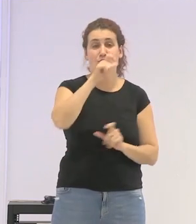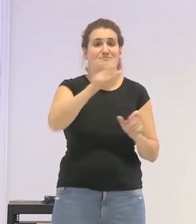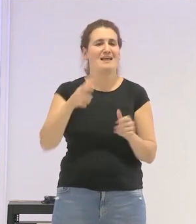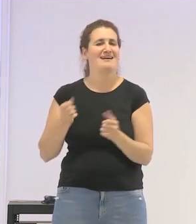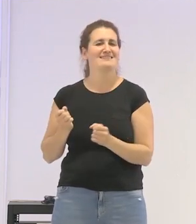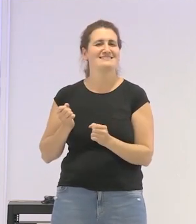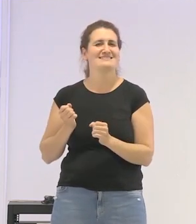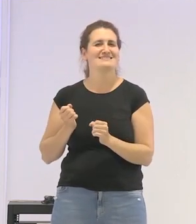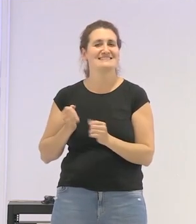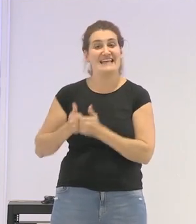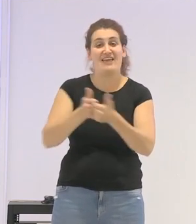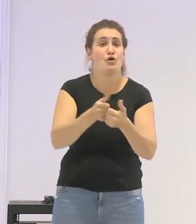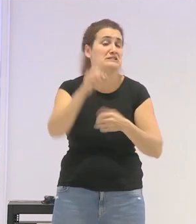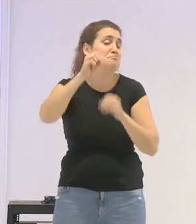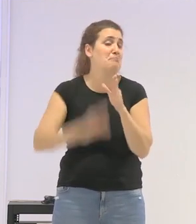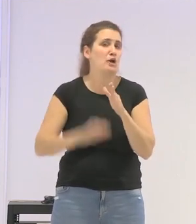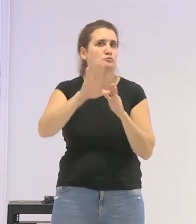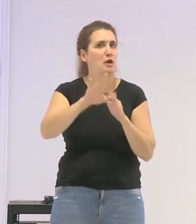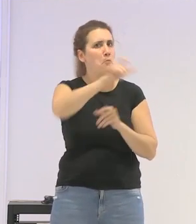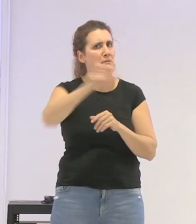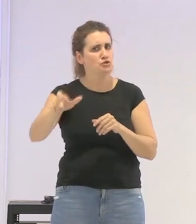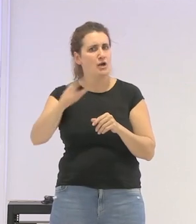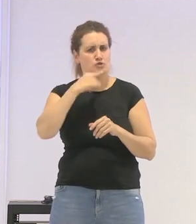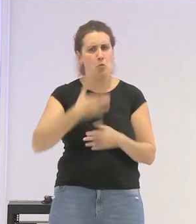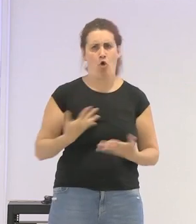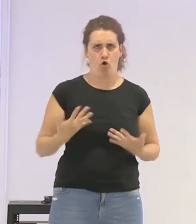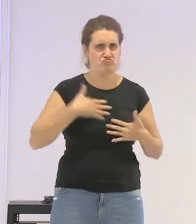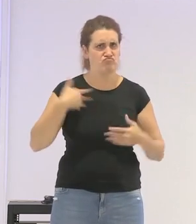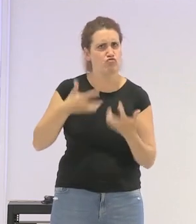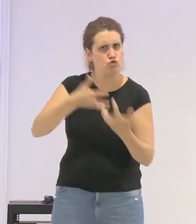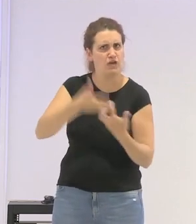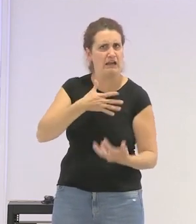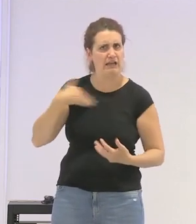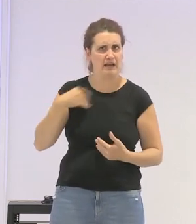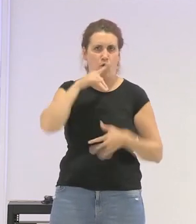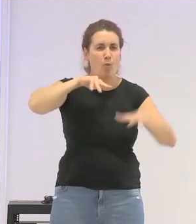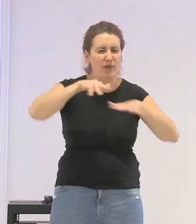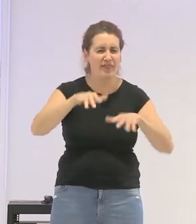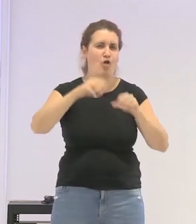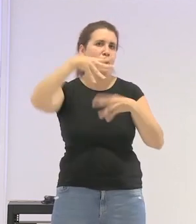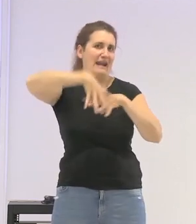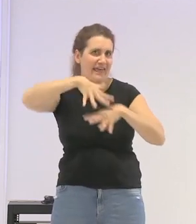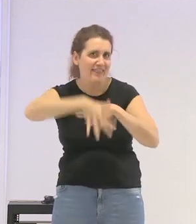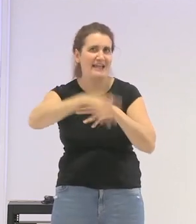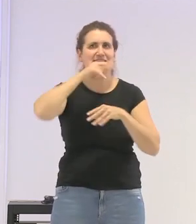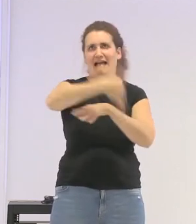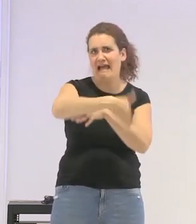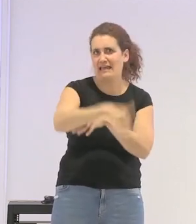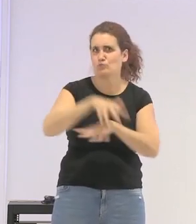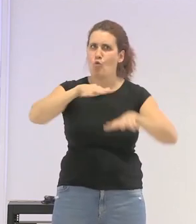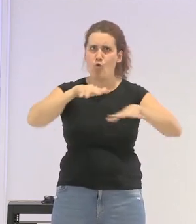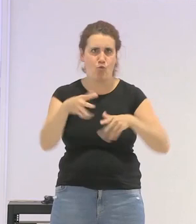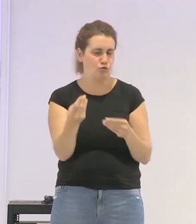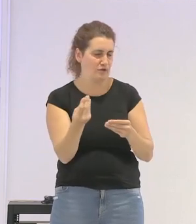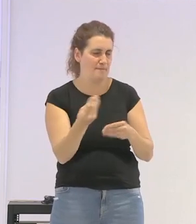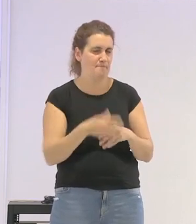partidos o otras opciones políticas, pero tienen gente muy dispuesta, digamos, a dar la batalla. Es muy movilizados en redes, muy movilizados en las calles, etcétera, ¿no?